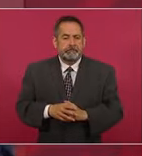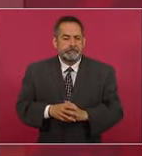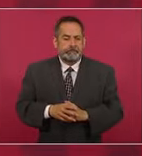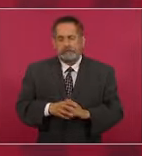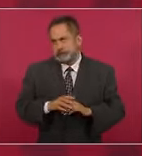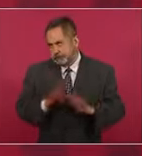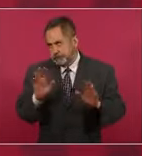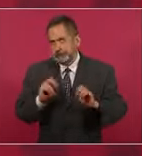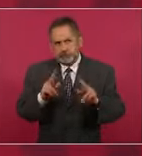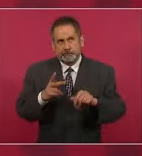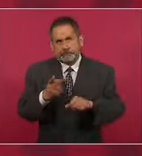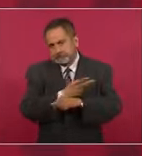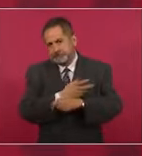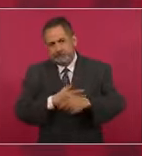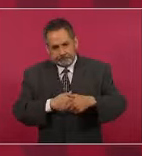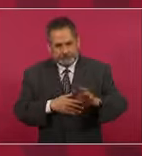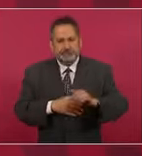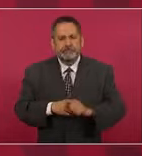bueno, ya.